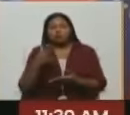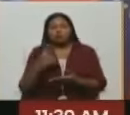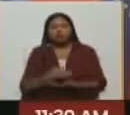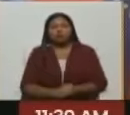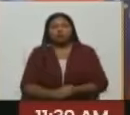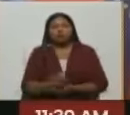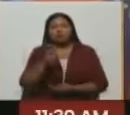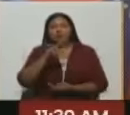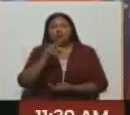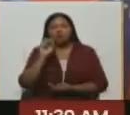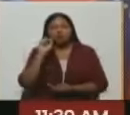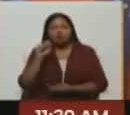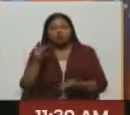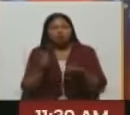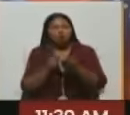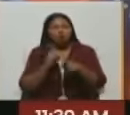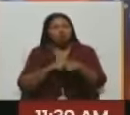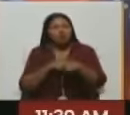30 segundos?